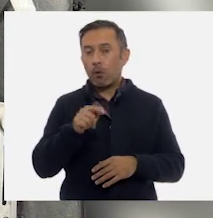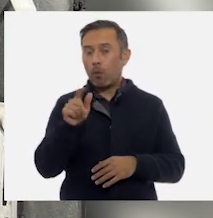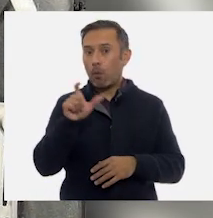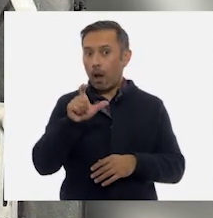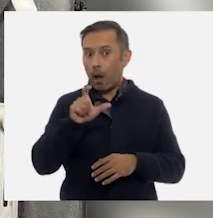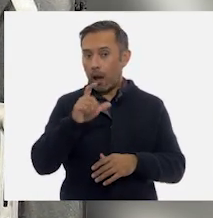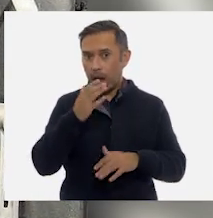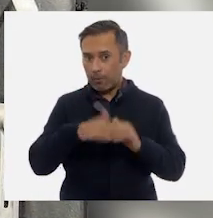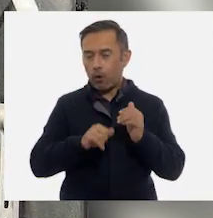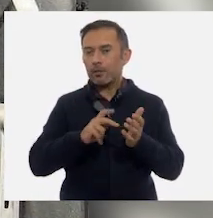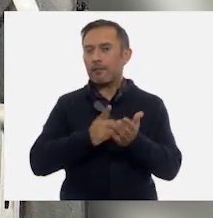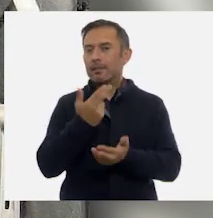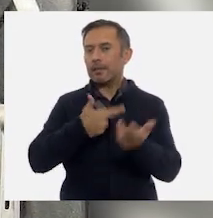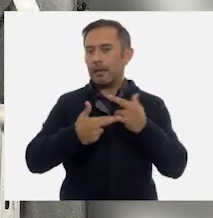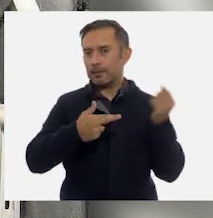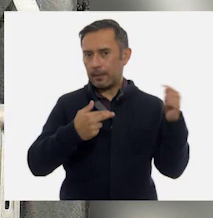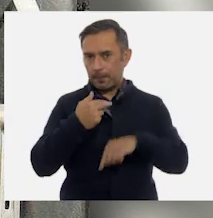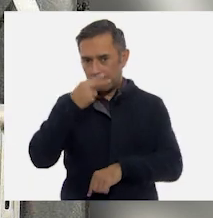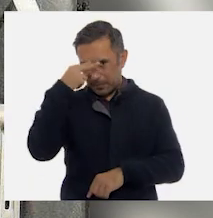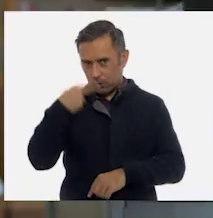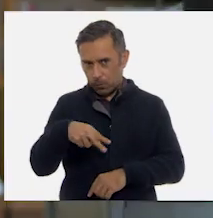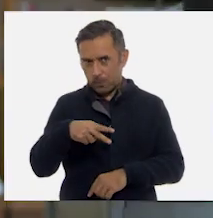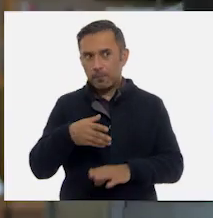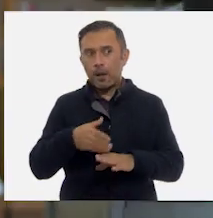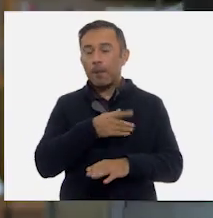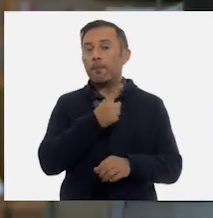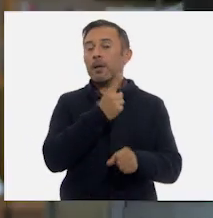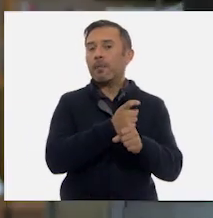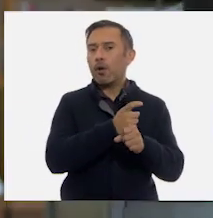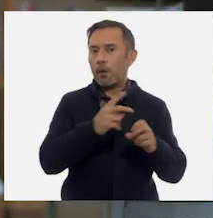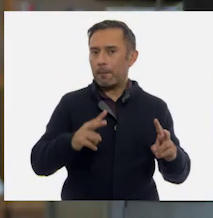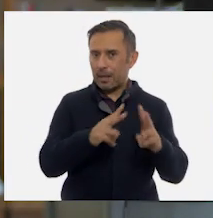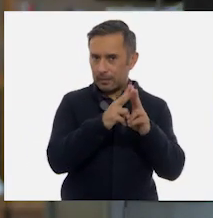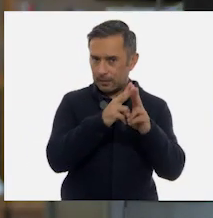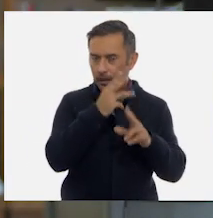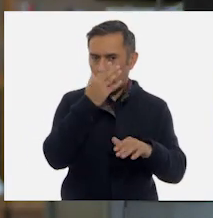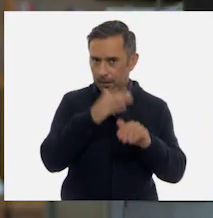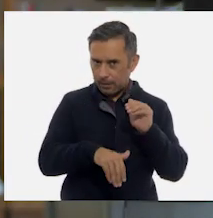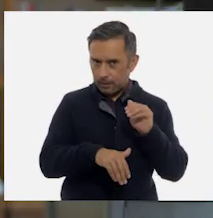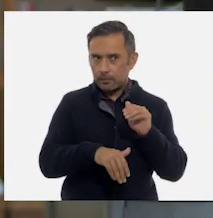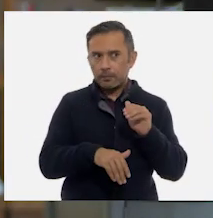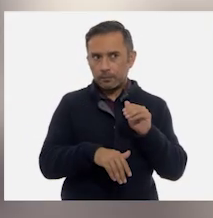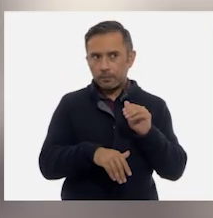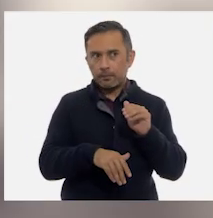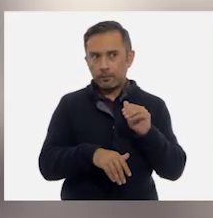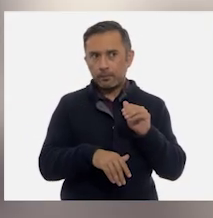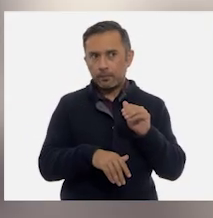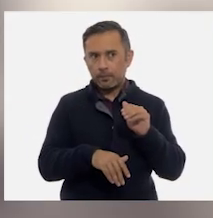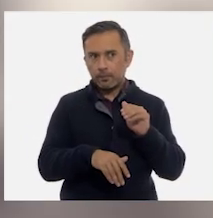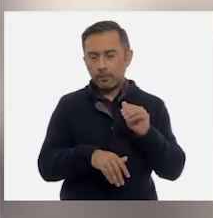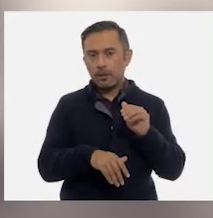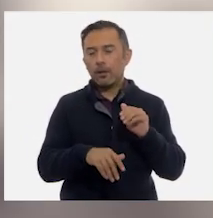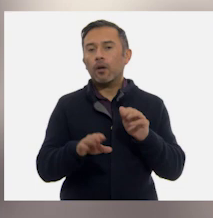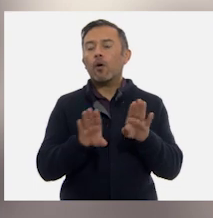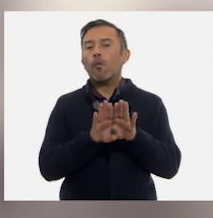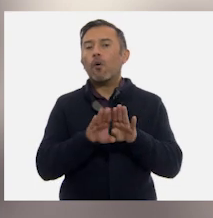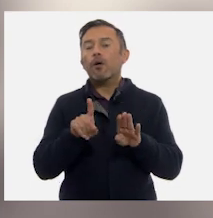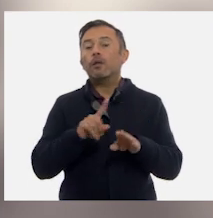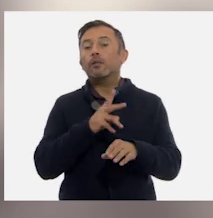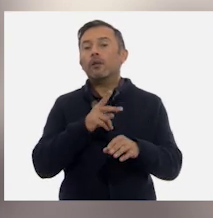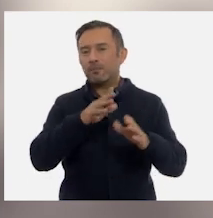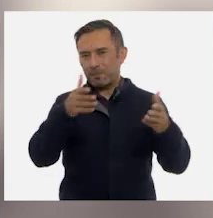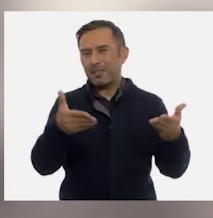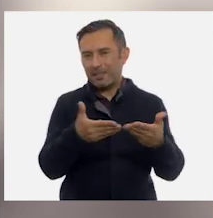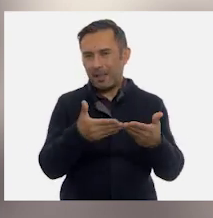México. Es una primera etapa en París, después vendrán otras, pero esa primera es con los surrealistas.